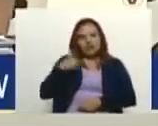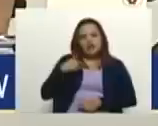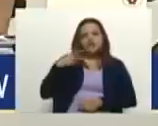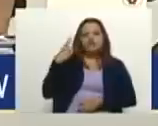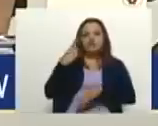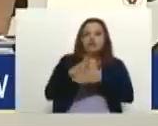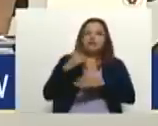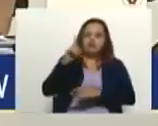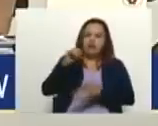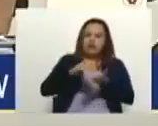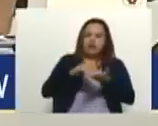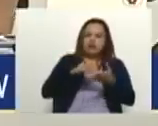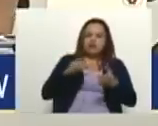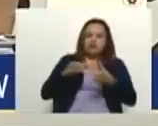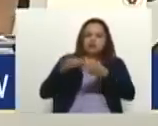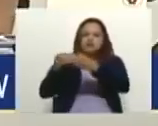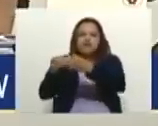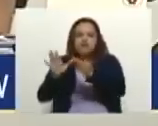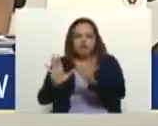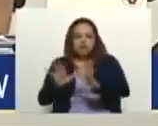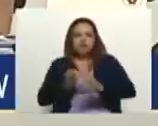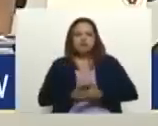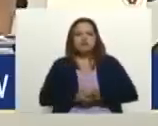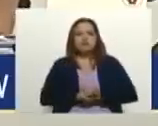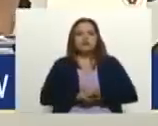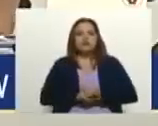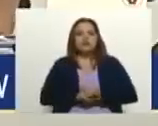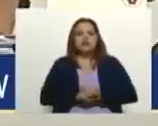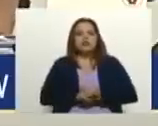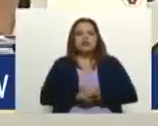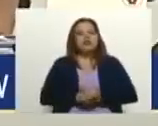reunión a Haití.